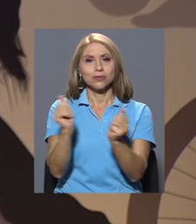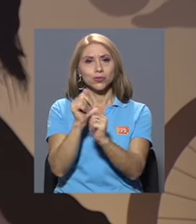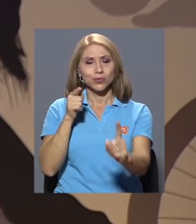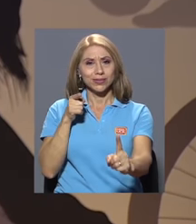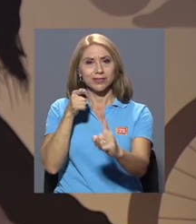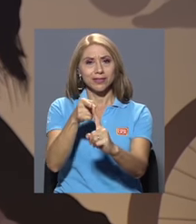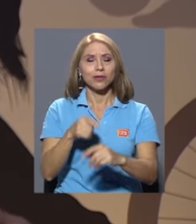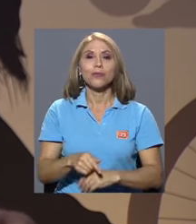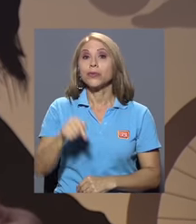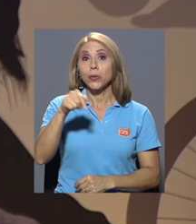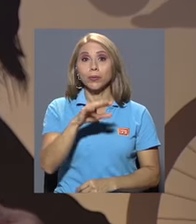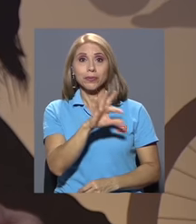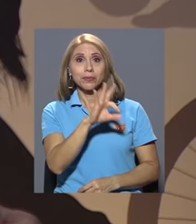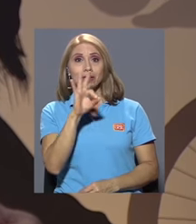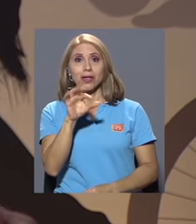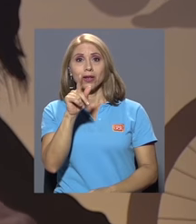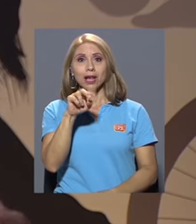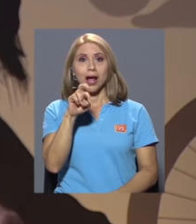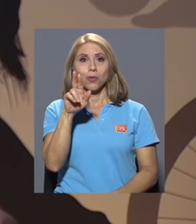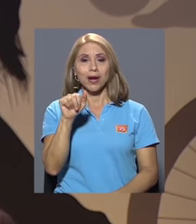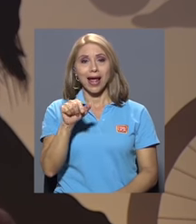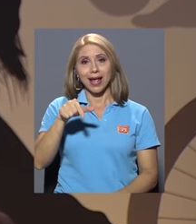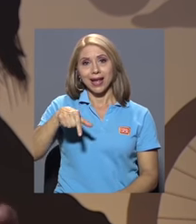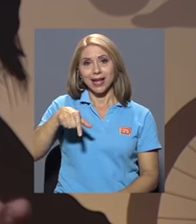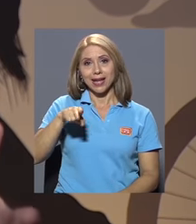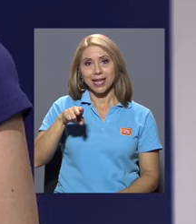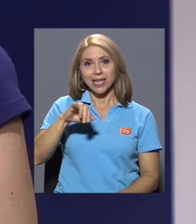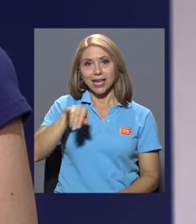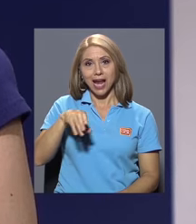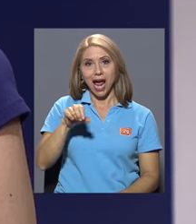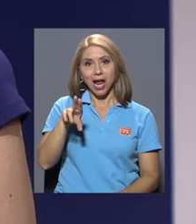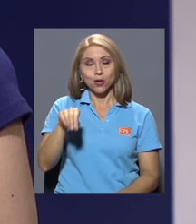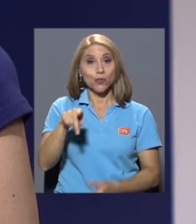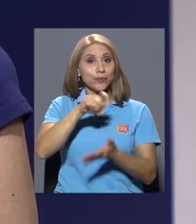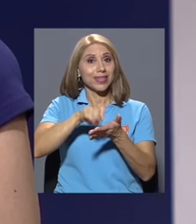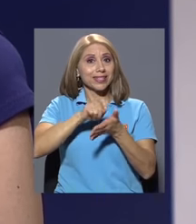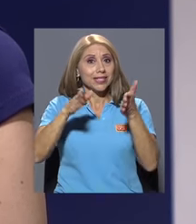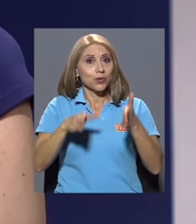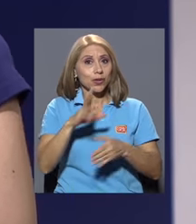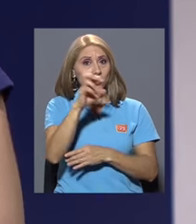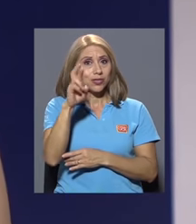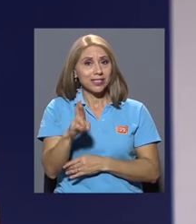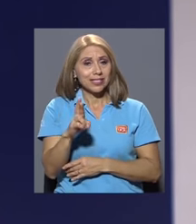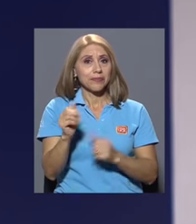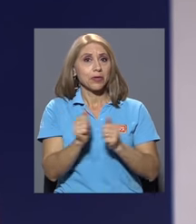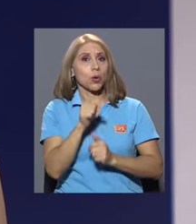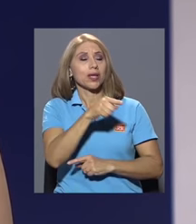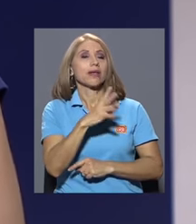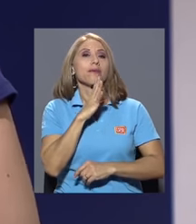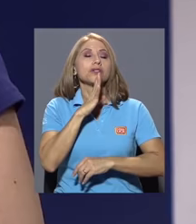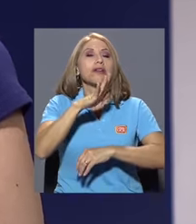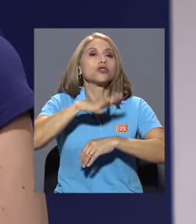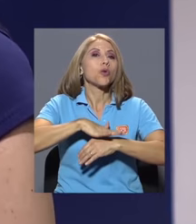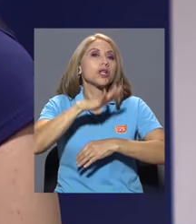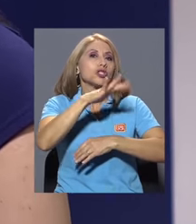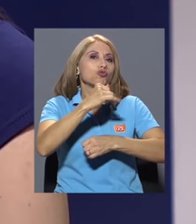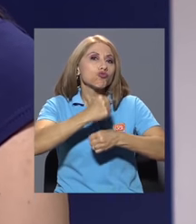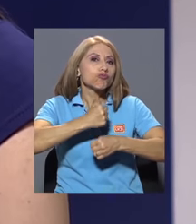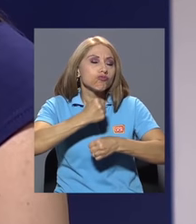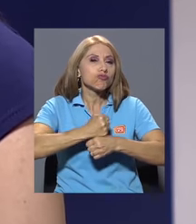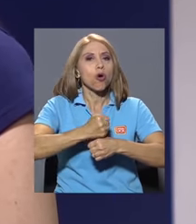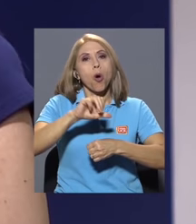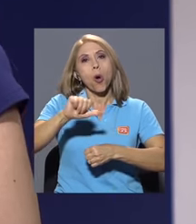sentido. Hoy hemos invitado a Laura Quijano, ella es escritora costarricense con quien vamos a conversar de su obra y de otros